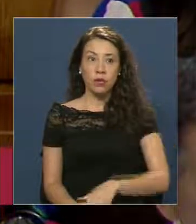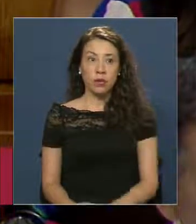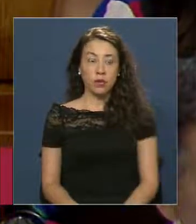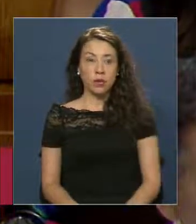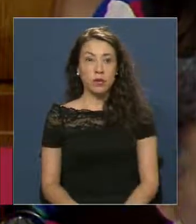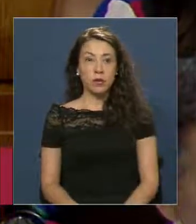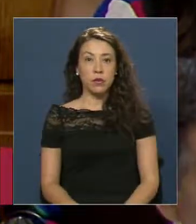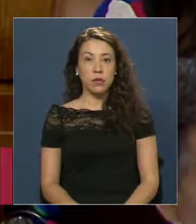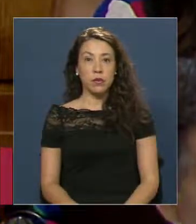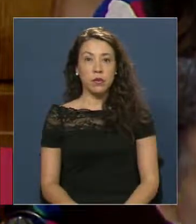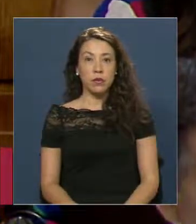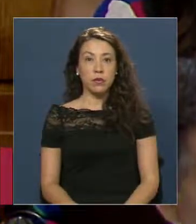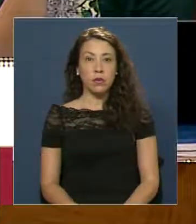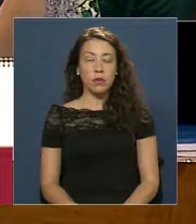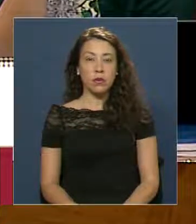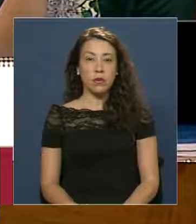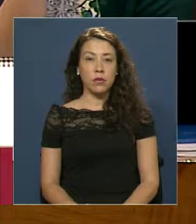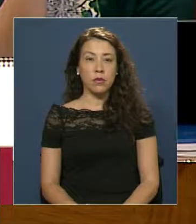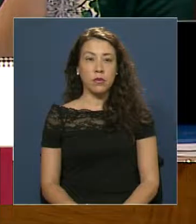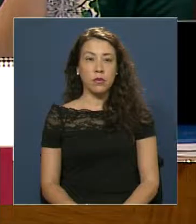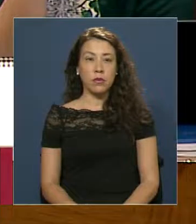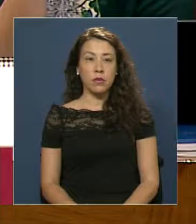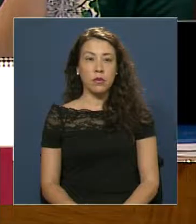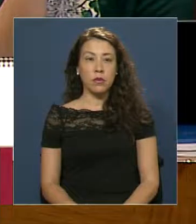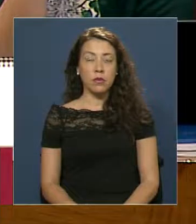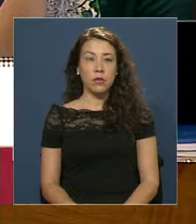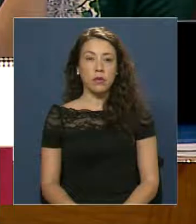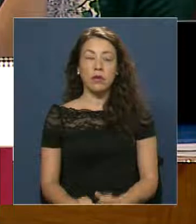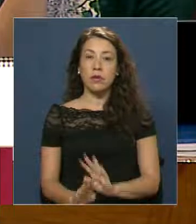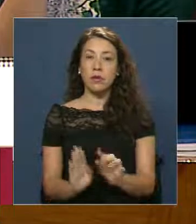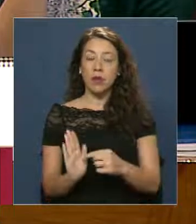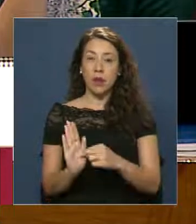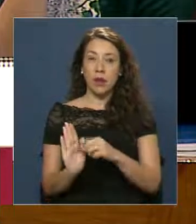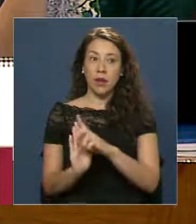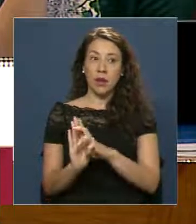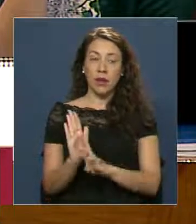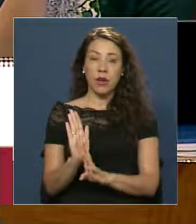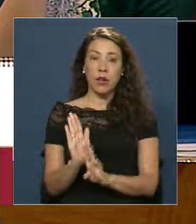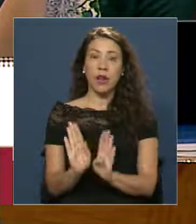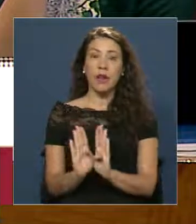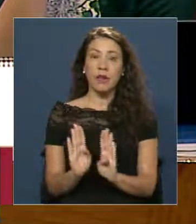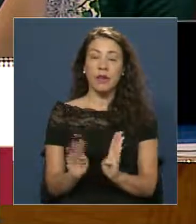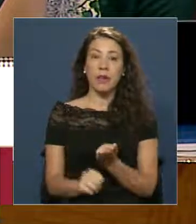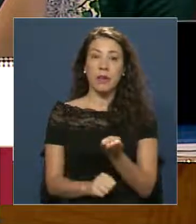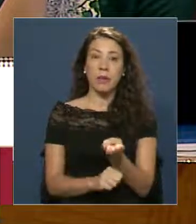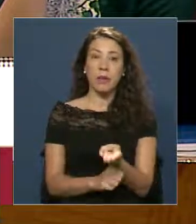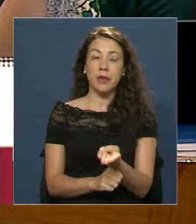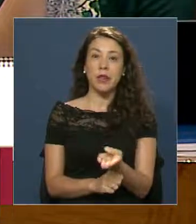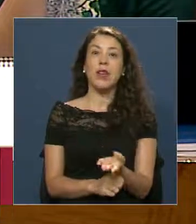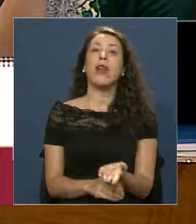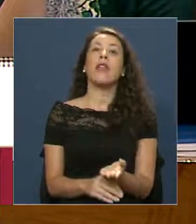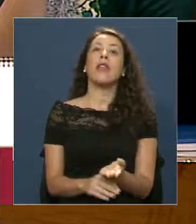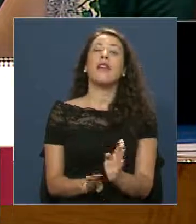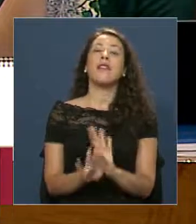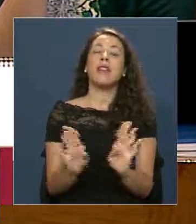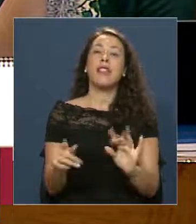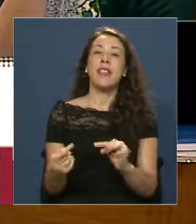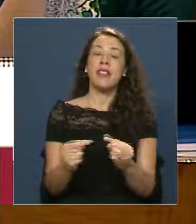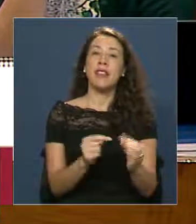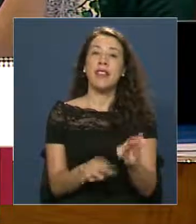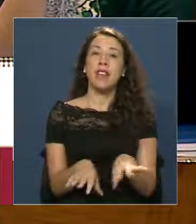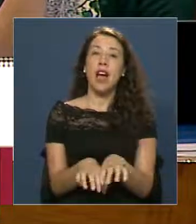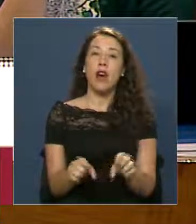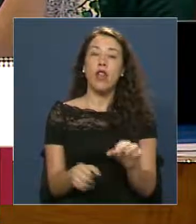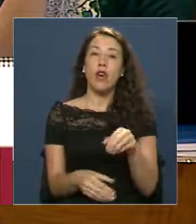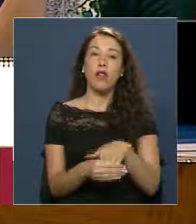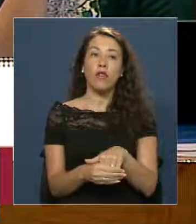proyecto está en discusión ahora. Si termina el orden del día y hay cierre, solicitud de cierre de debate que deberá ser o acordado